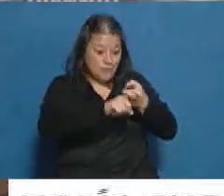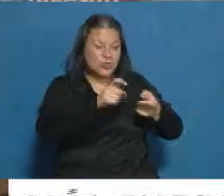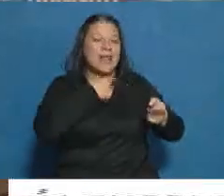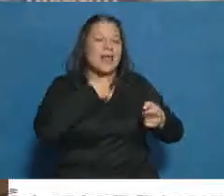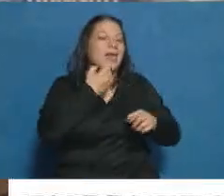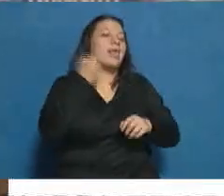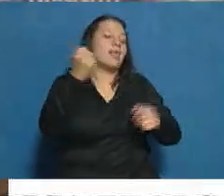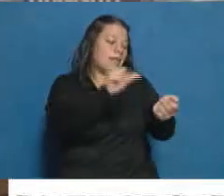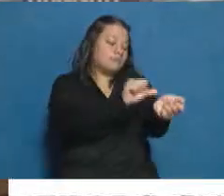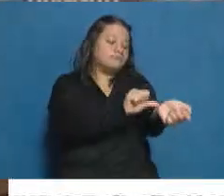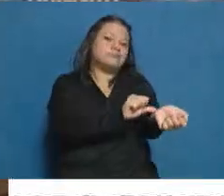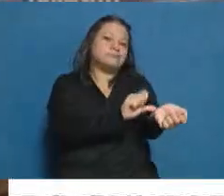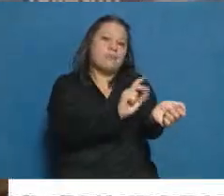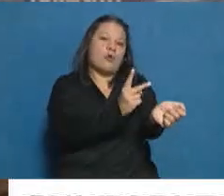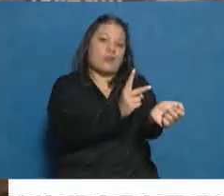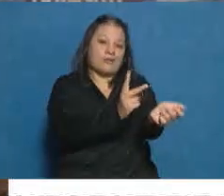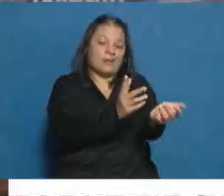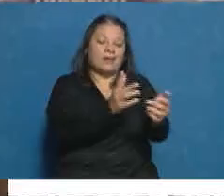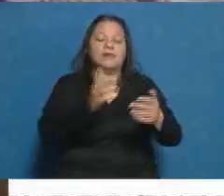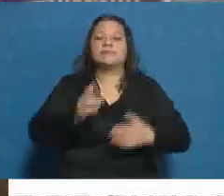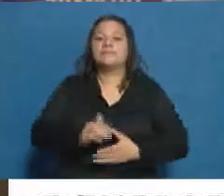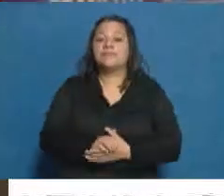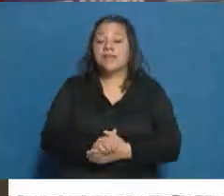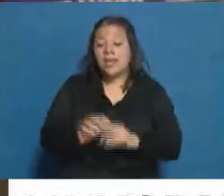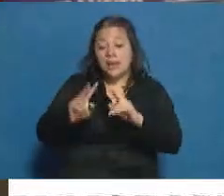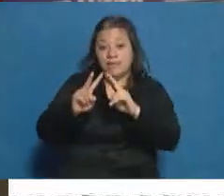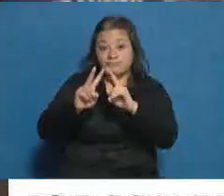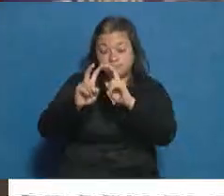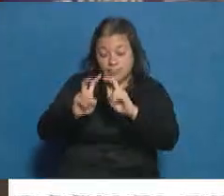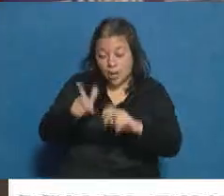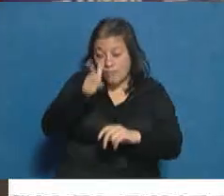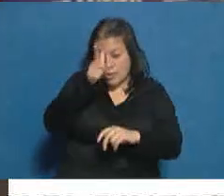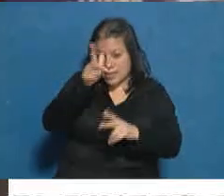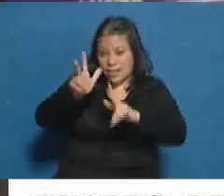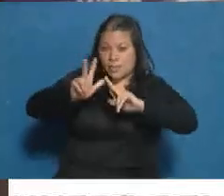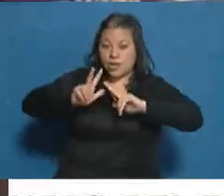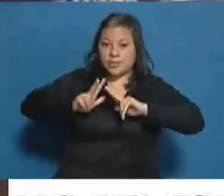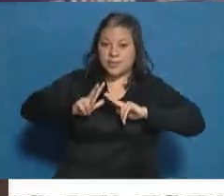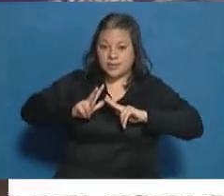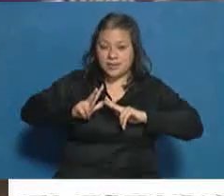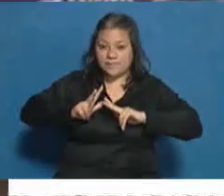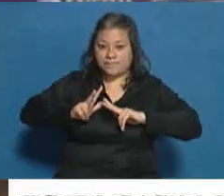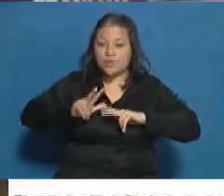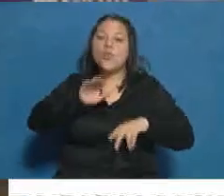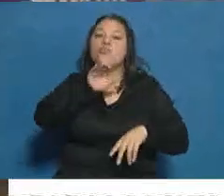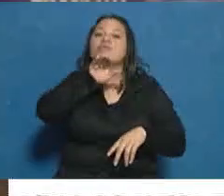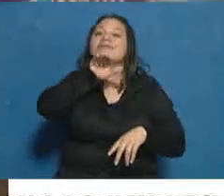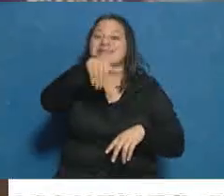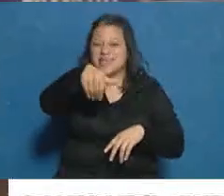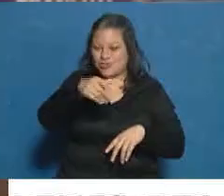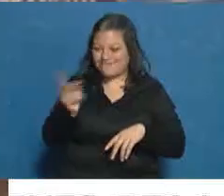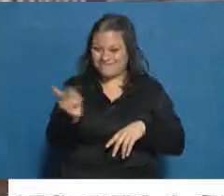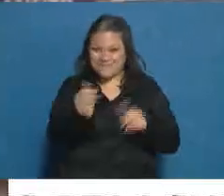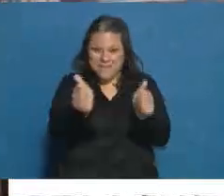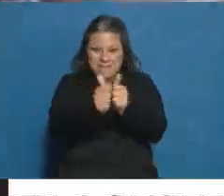quitarse la vida, cortándose las venas. La mecánica del hecho, según la información policial, asegura que un nieto de este